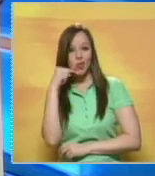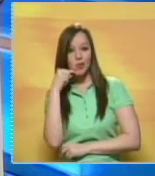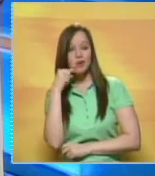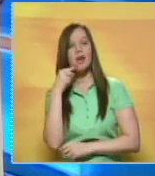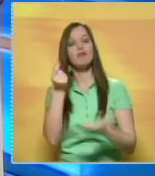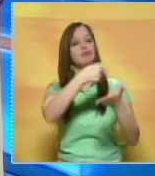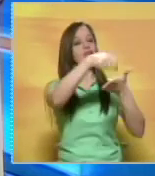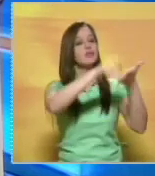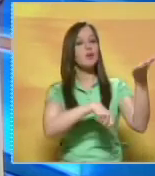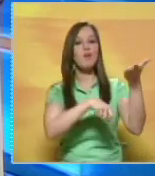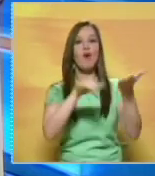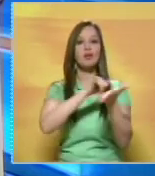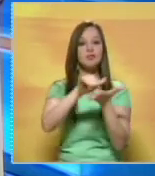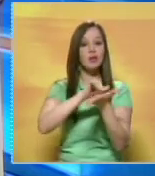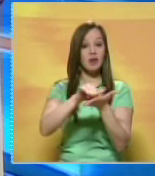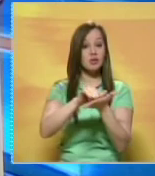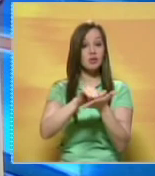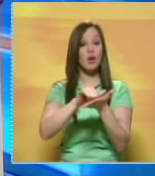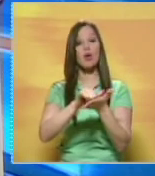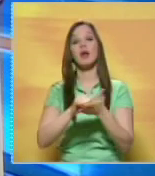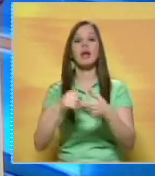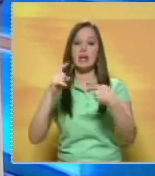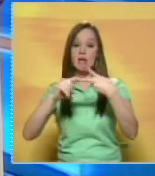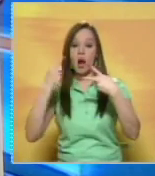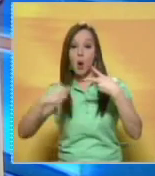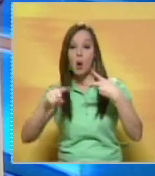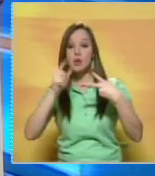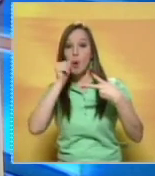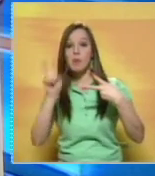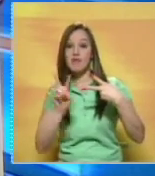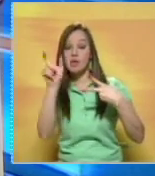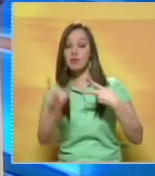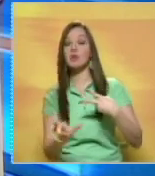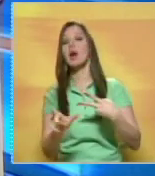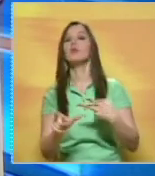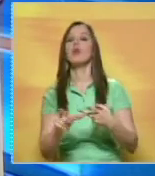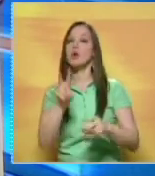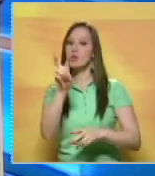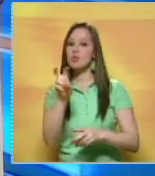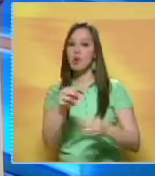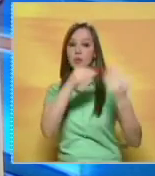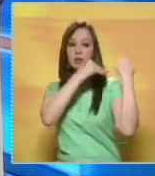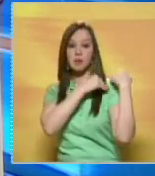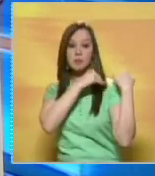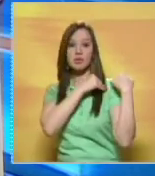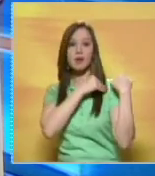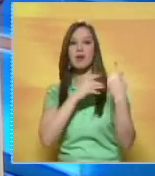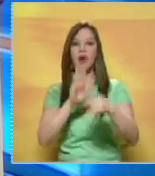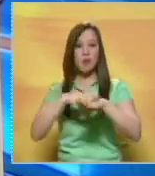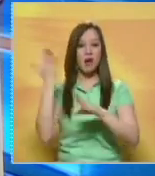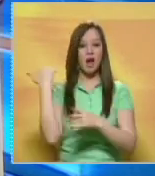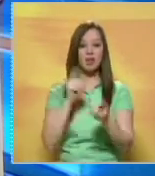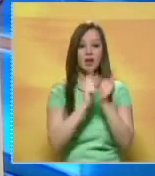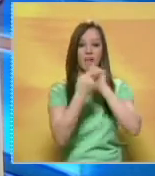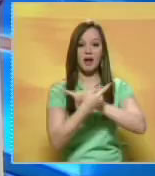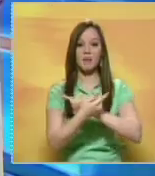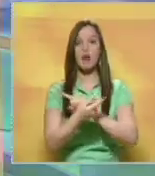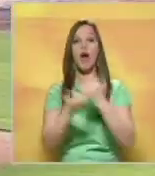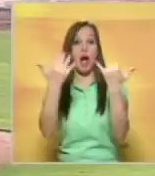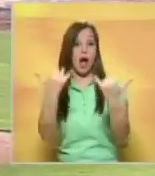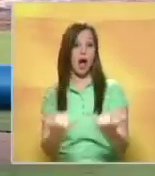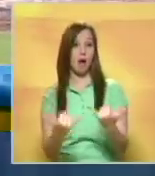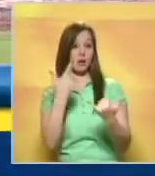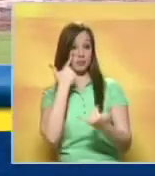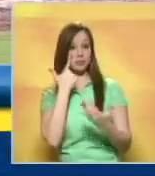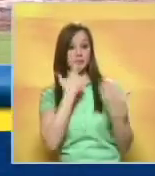York y Rob Manfred fue electo de forma unánime como nuevo comisionado de las Grandes Ligas en sustitución de Buck Selig. Pero ahora vamos con